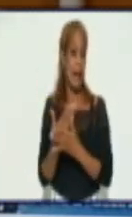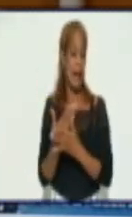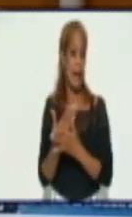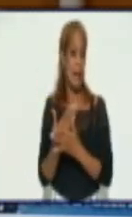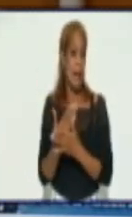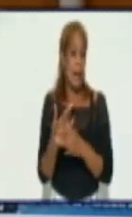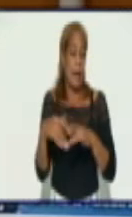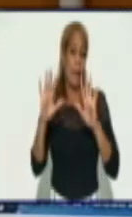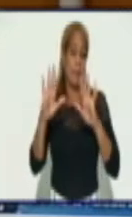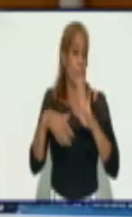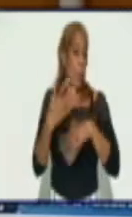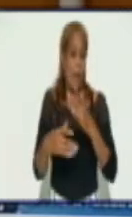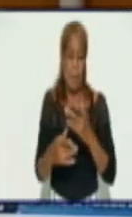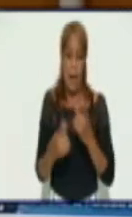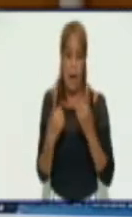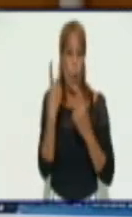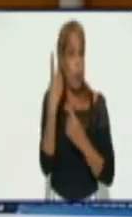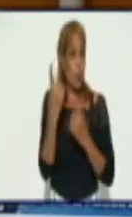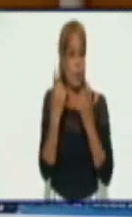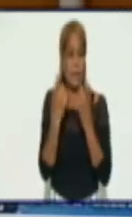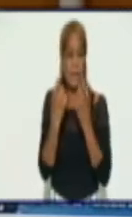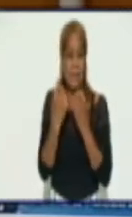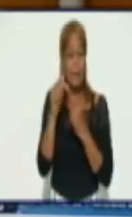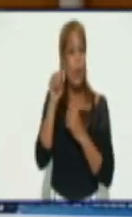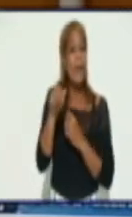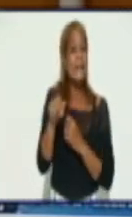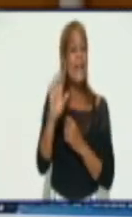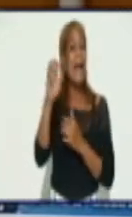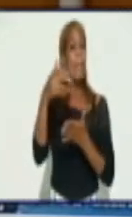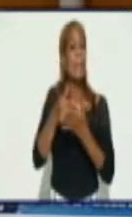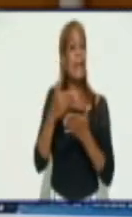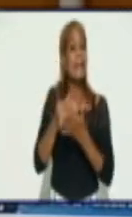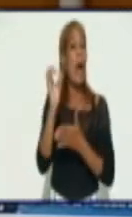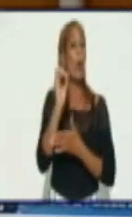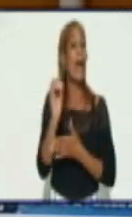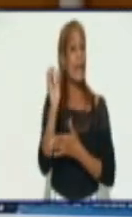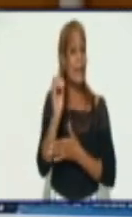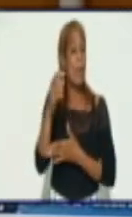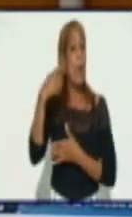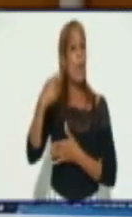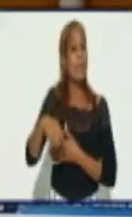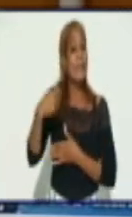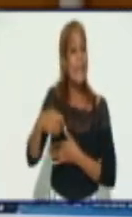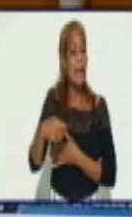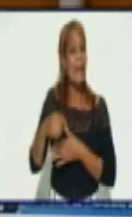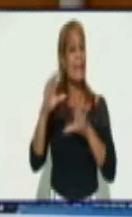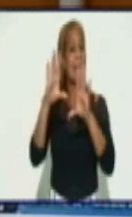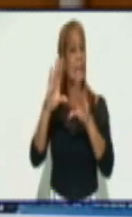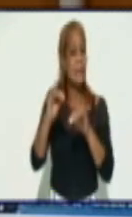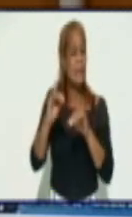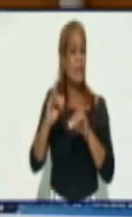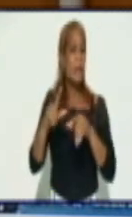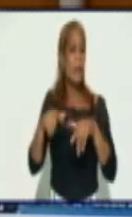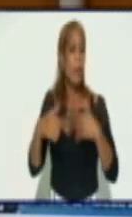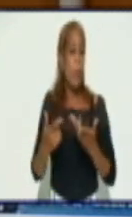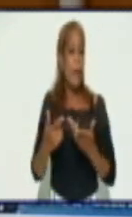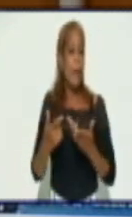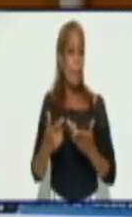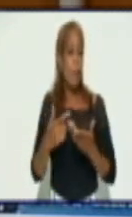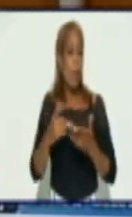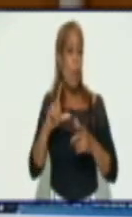necesario el organismo tiene que decir la frecuencia por ejemplo